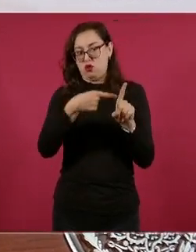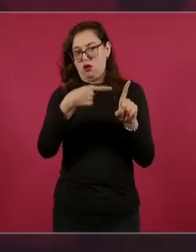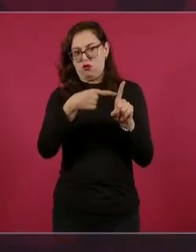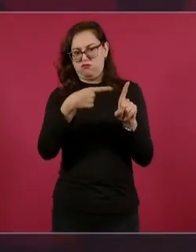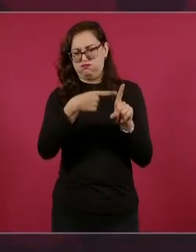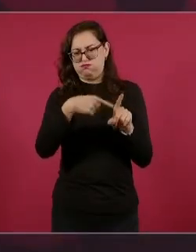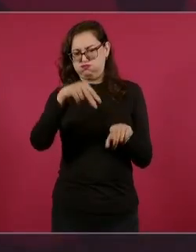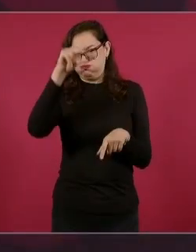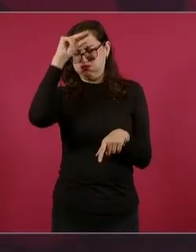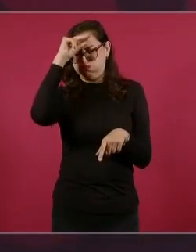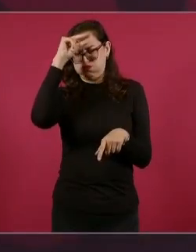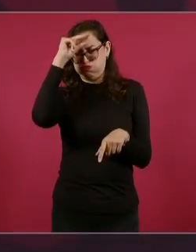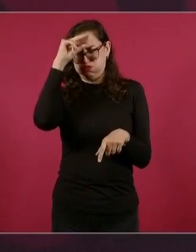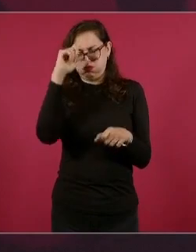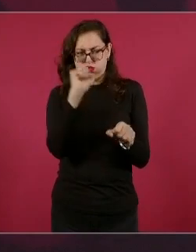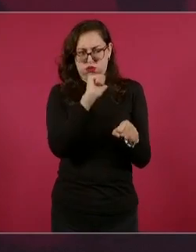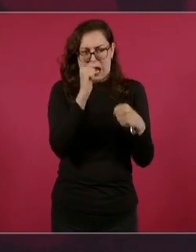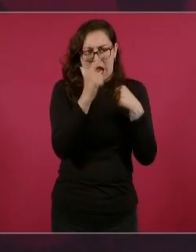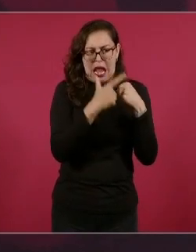estadista?